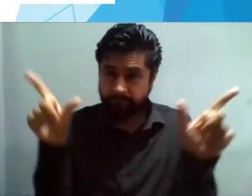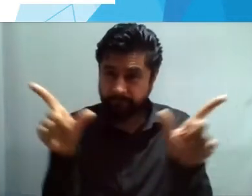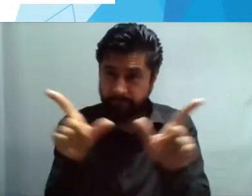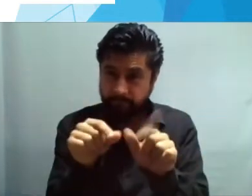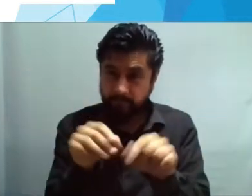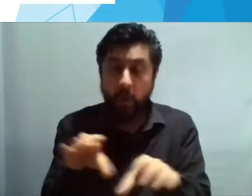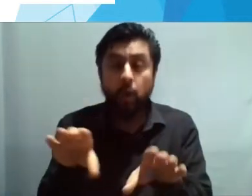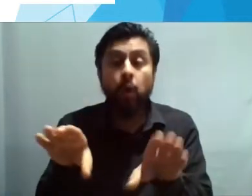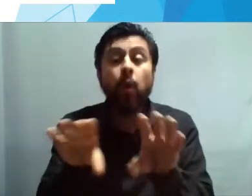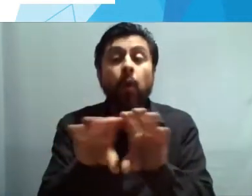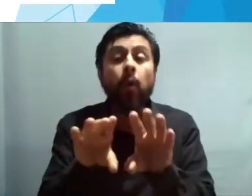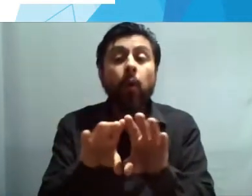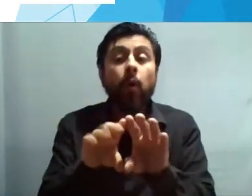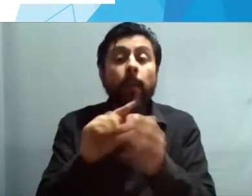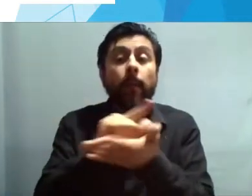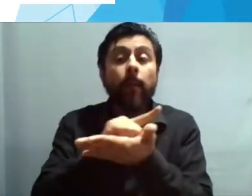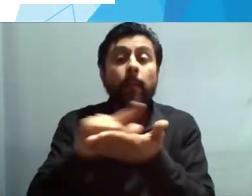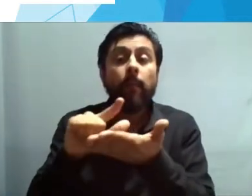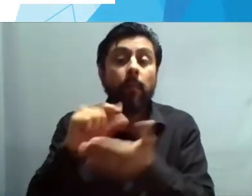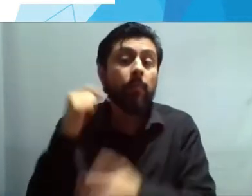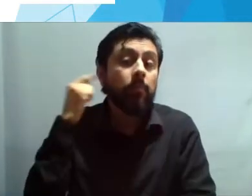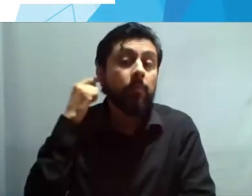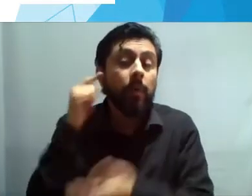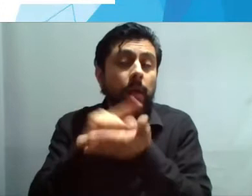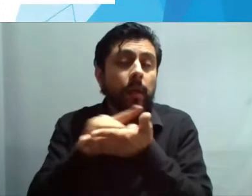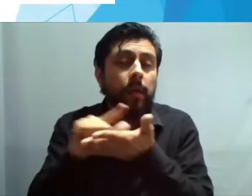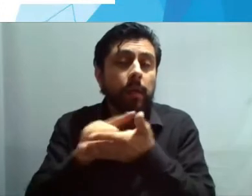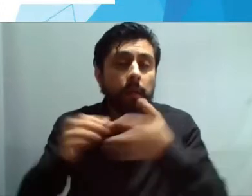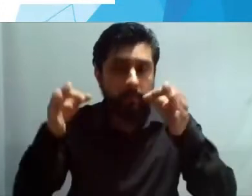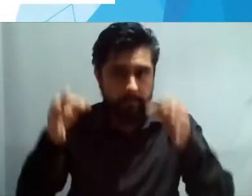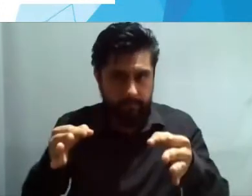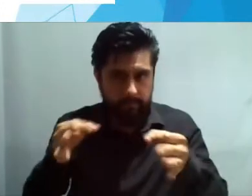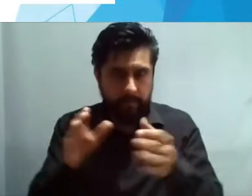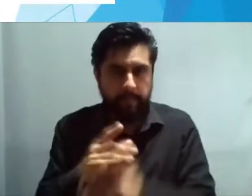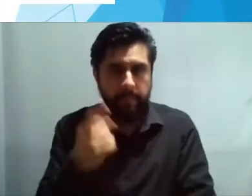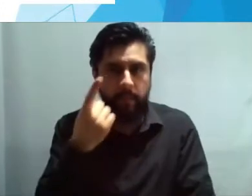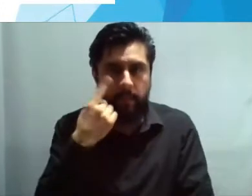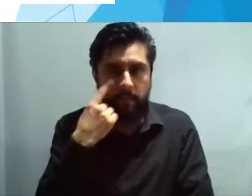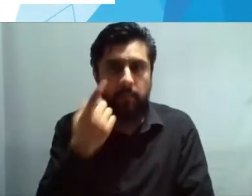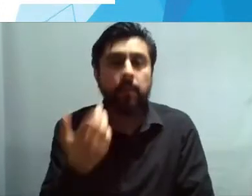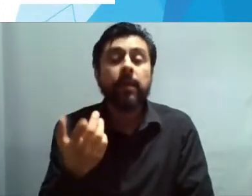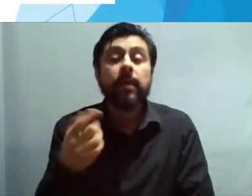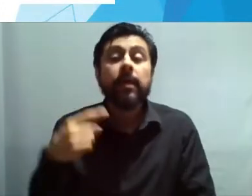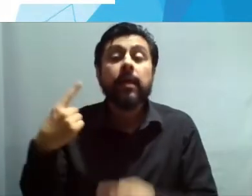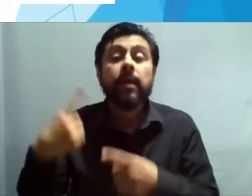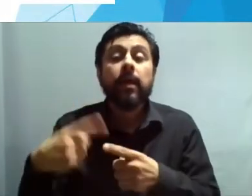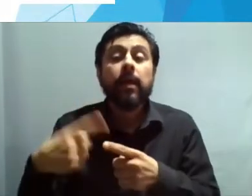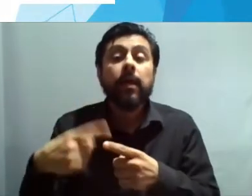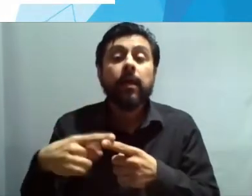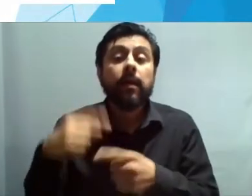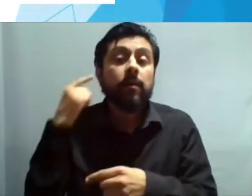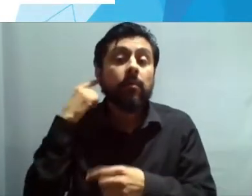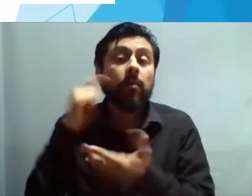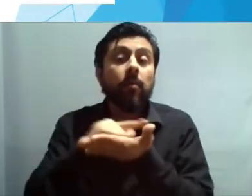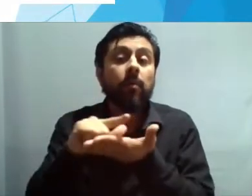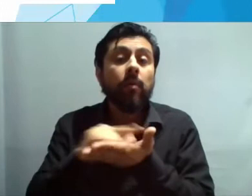una limpieza de oídos? Bueno. De entrada, lo idóneo es que la realice un otorrinolaringólogo. Pero